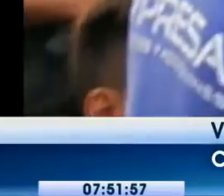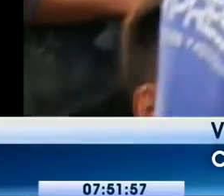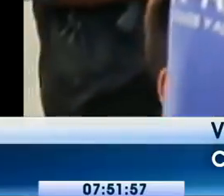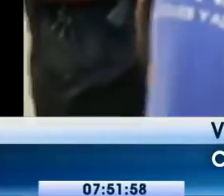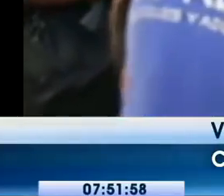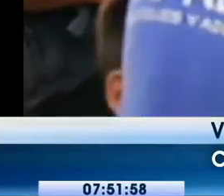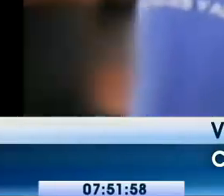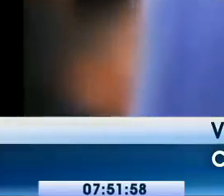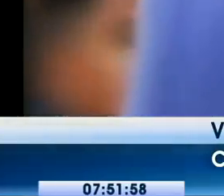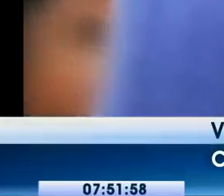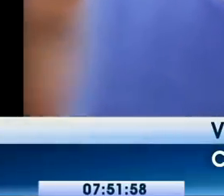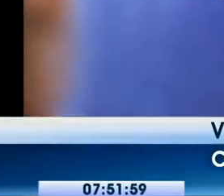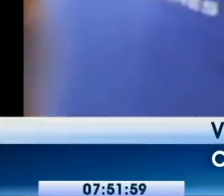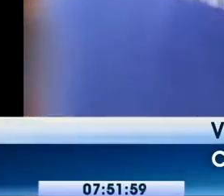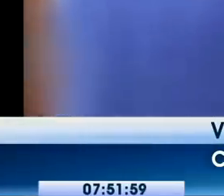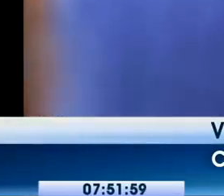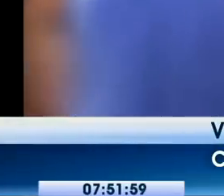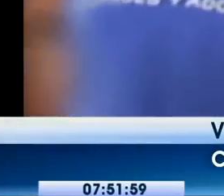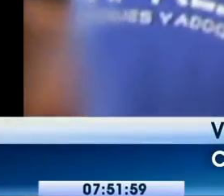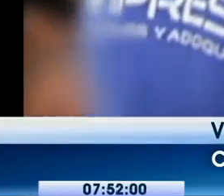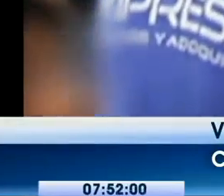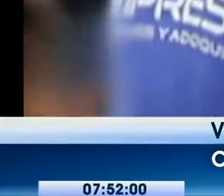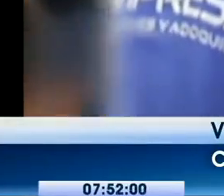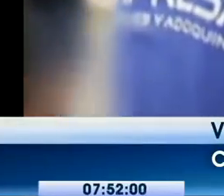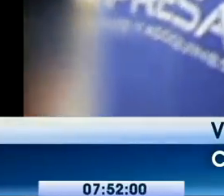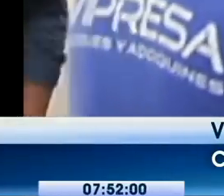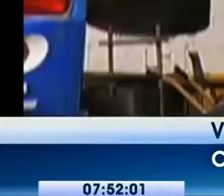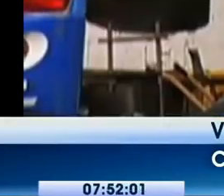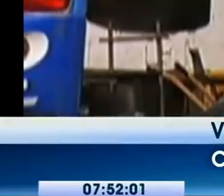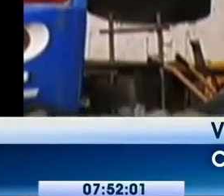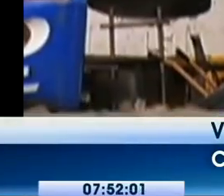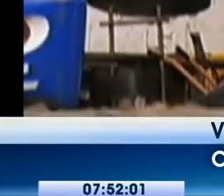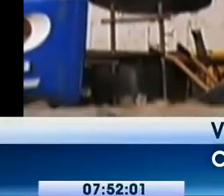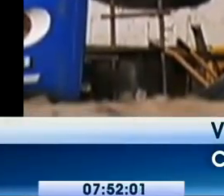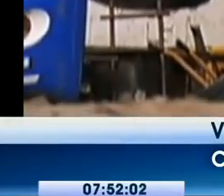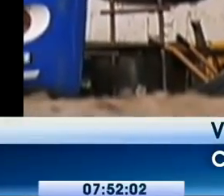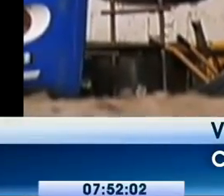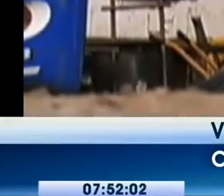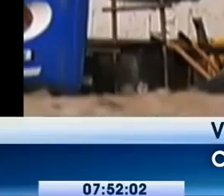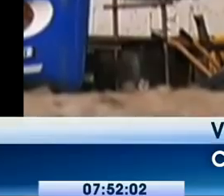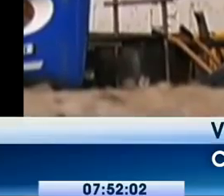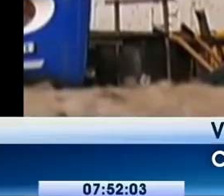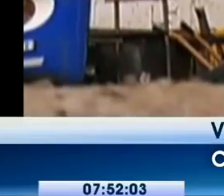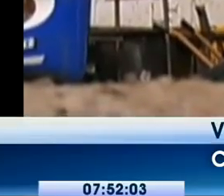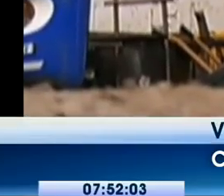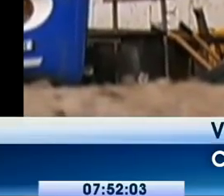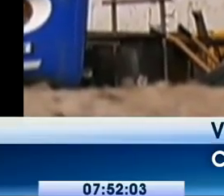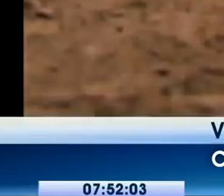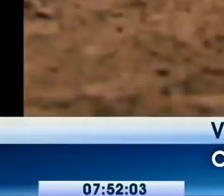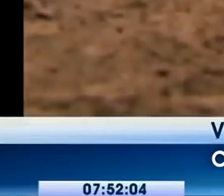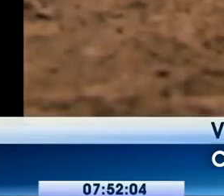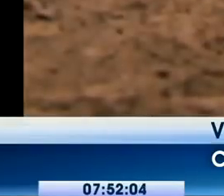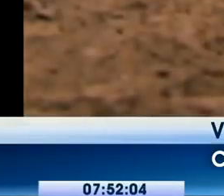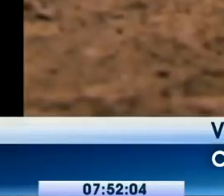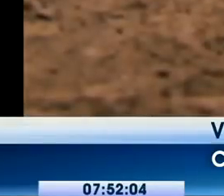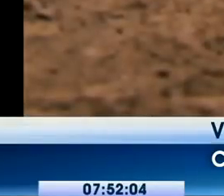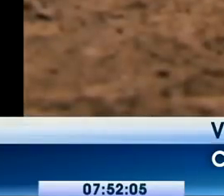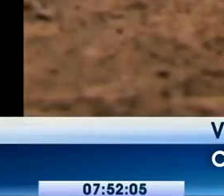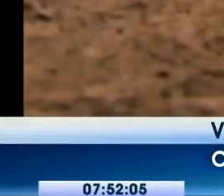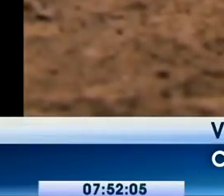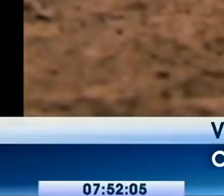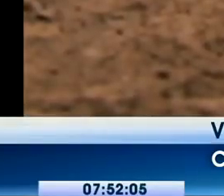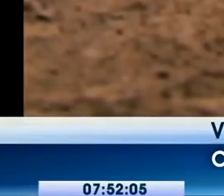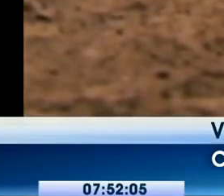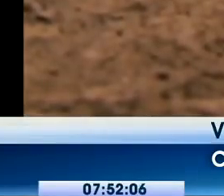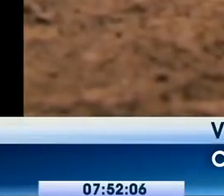Era el llanto de un familiar que no encontraba respuesta ante lo sucedido. En horas de la tarde, una persona fallece